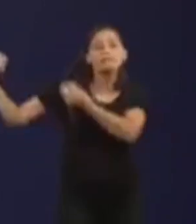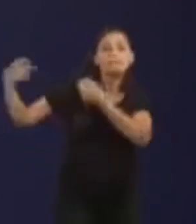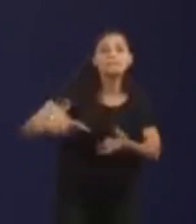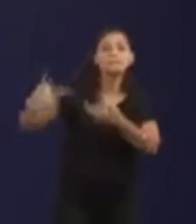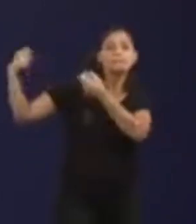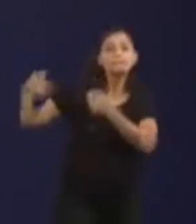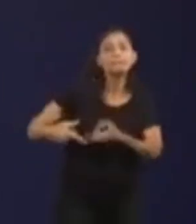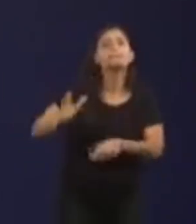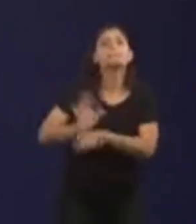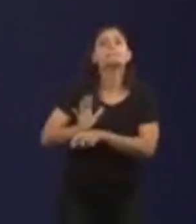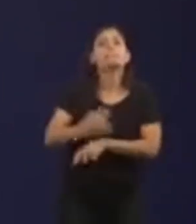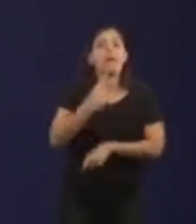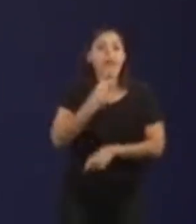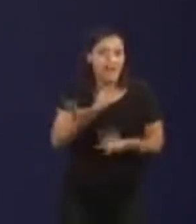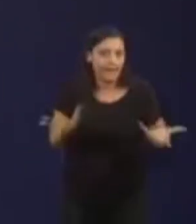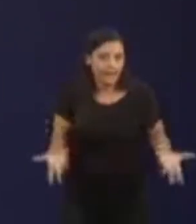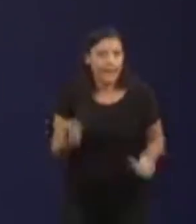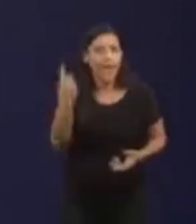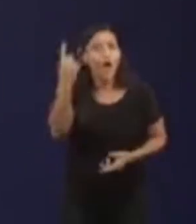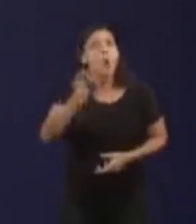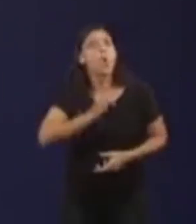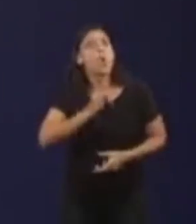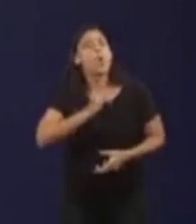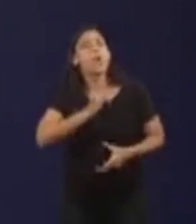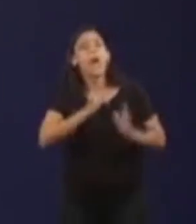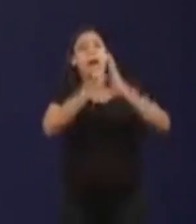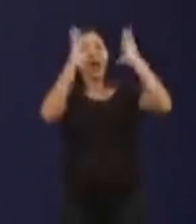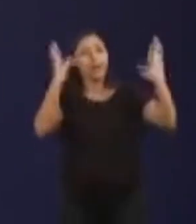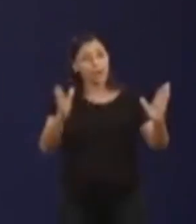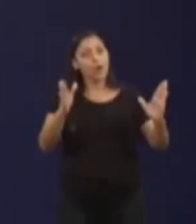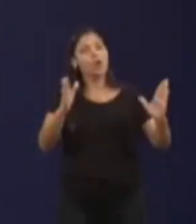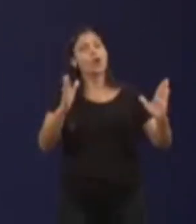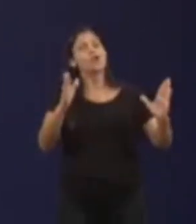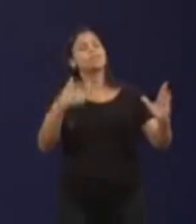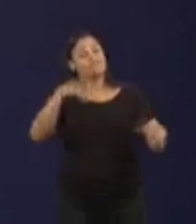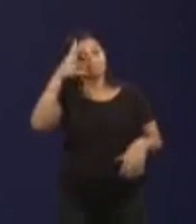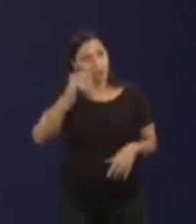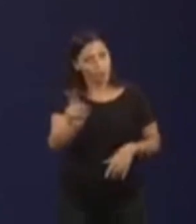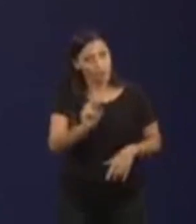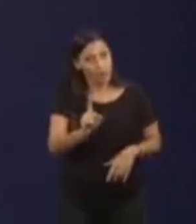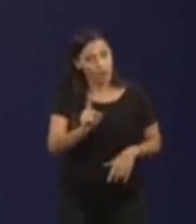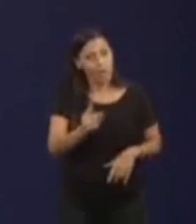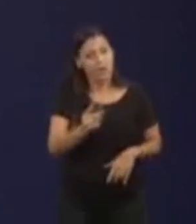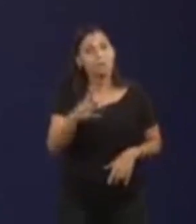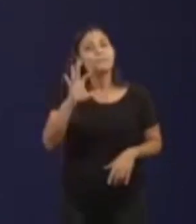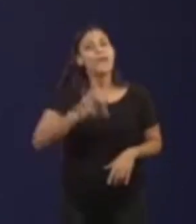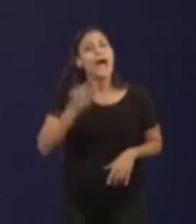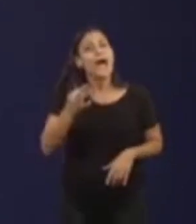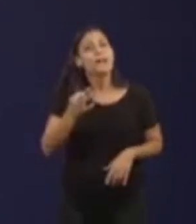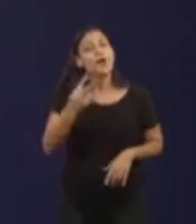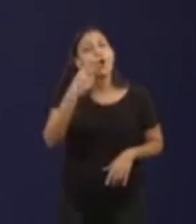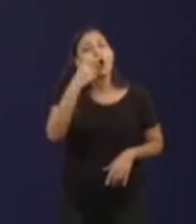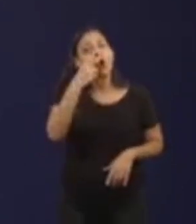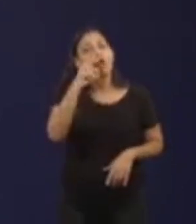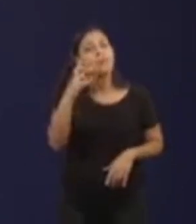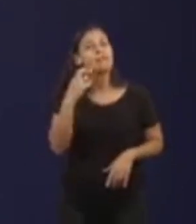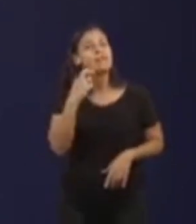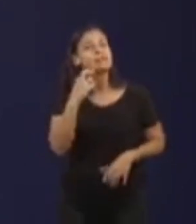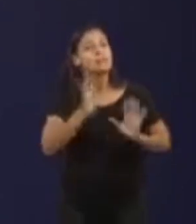eh creo que hubo un año de equilibrio que ahora no la verdad es que ahora no recuerdo bien creo que fue el año 2000 2019